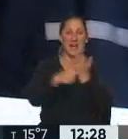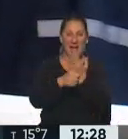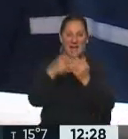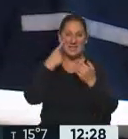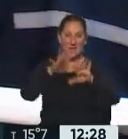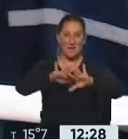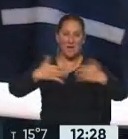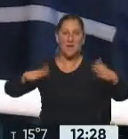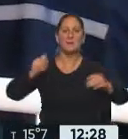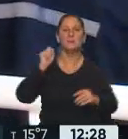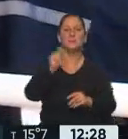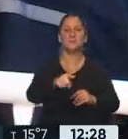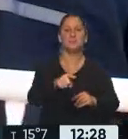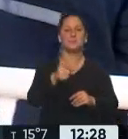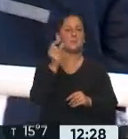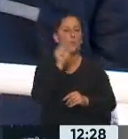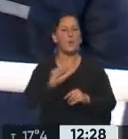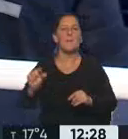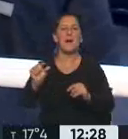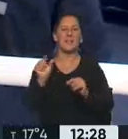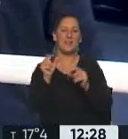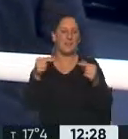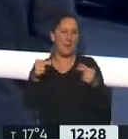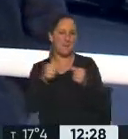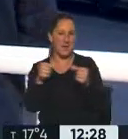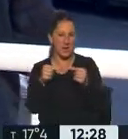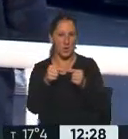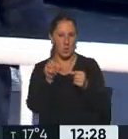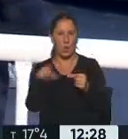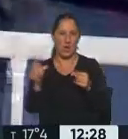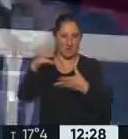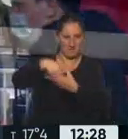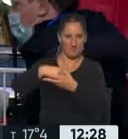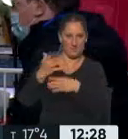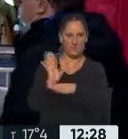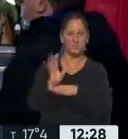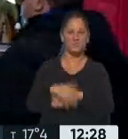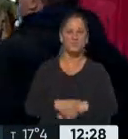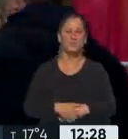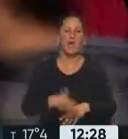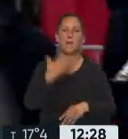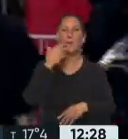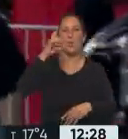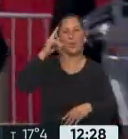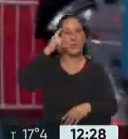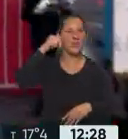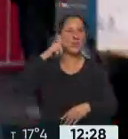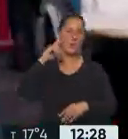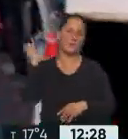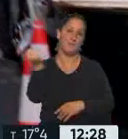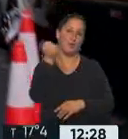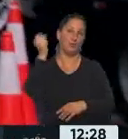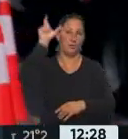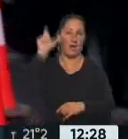ver pertenecería a una escena que están filmando en este momento. Bueno, decíamos, hablábamos de Robert De Niro, este